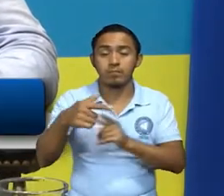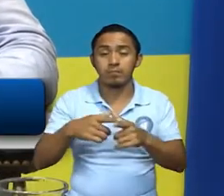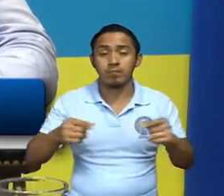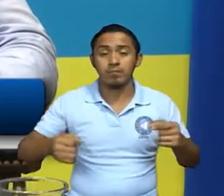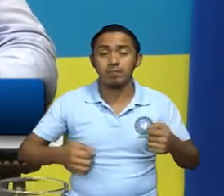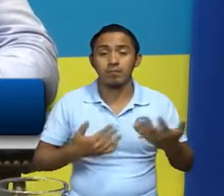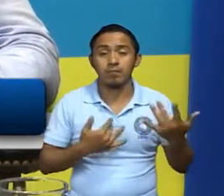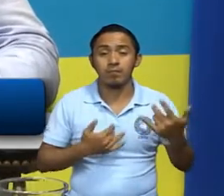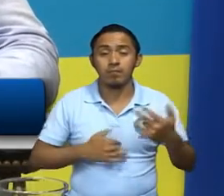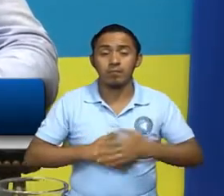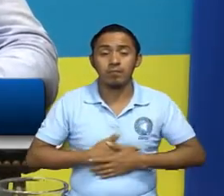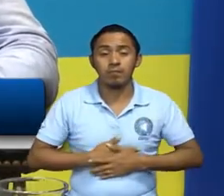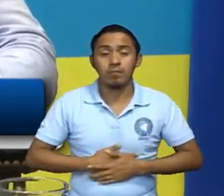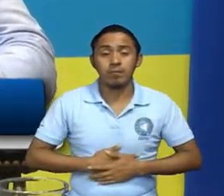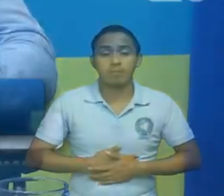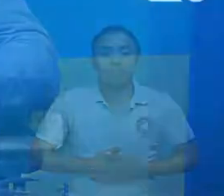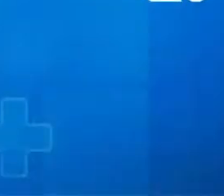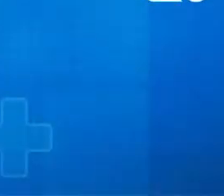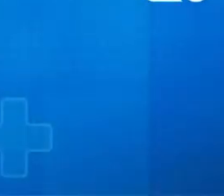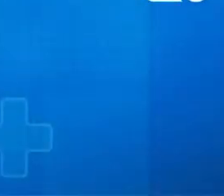Managua. No le cambie, ya regresamos.